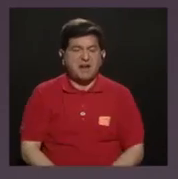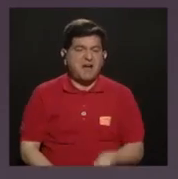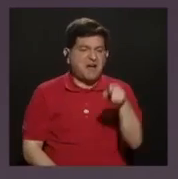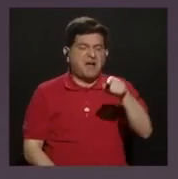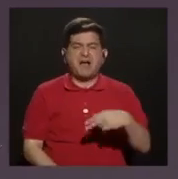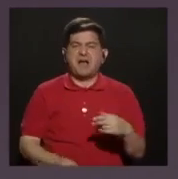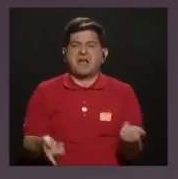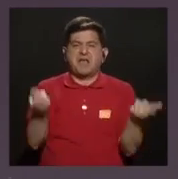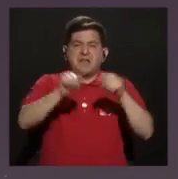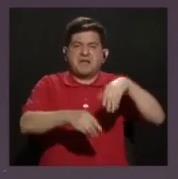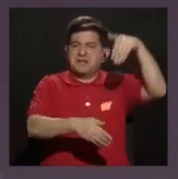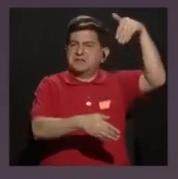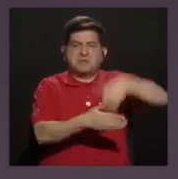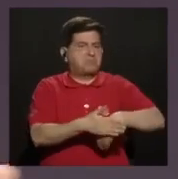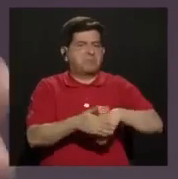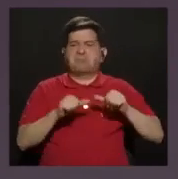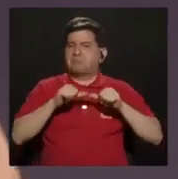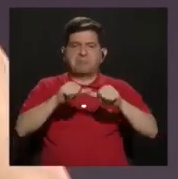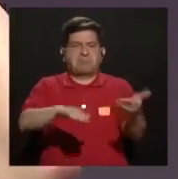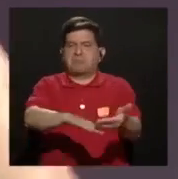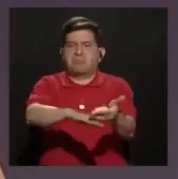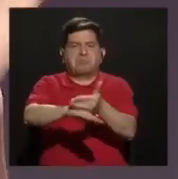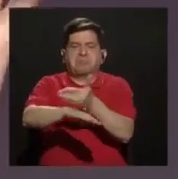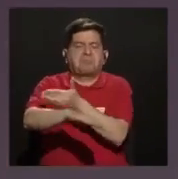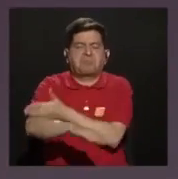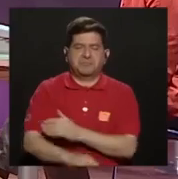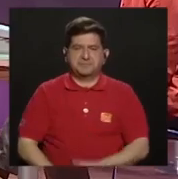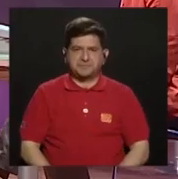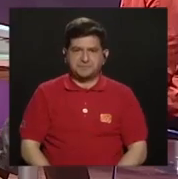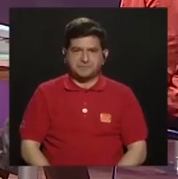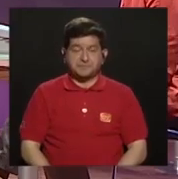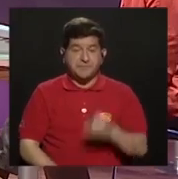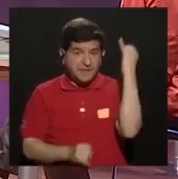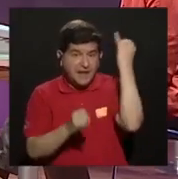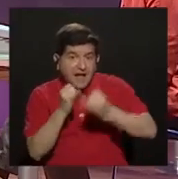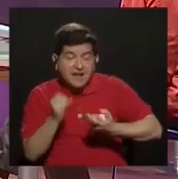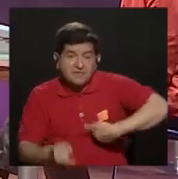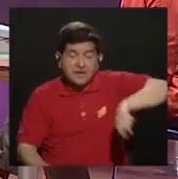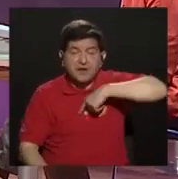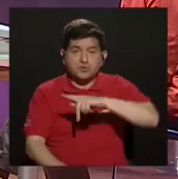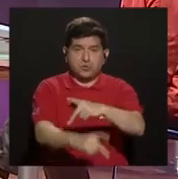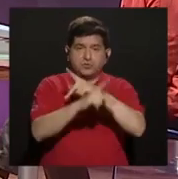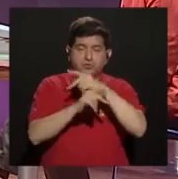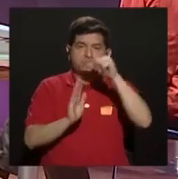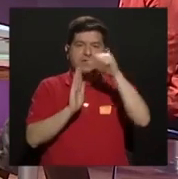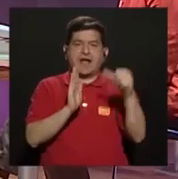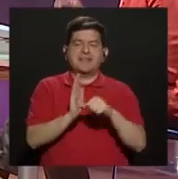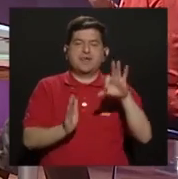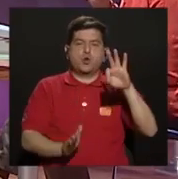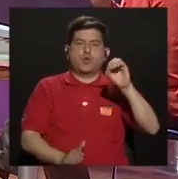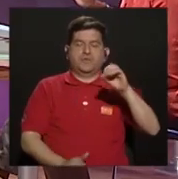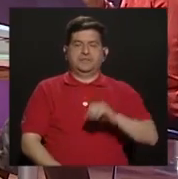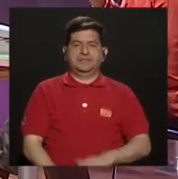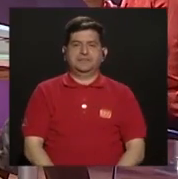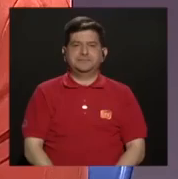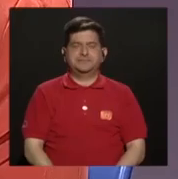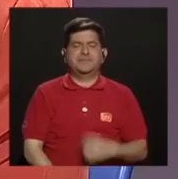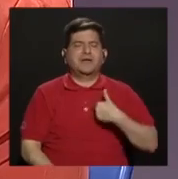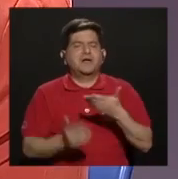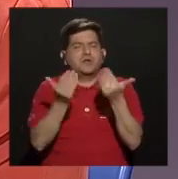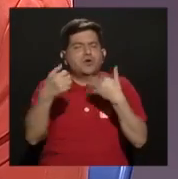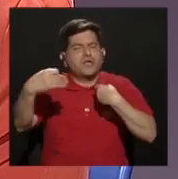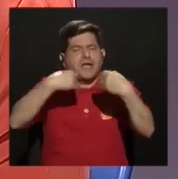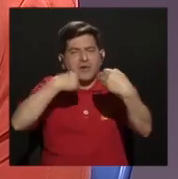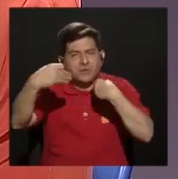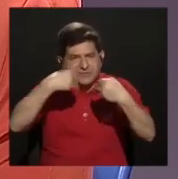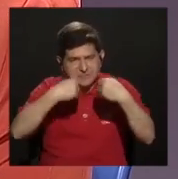pues bueno, quedamos en el aire, y bueno, al final de cuentas quedamos amparadas bajo el artículo 90. Dayana, quiero que nos